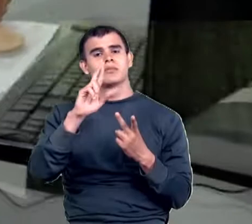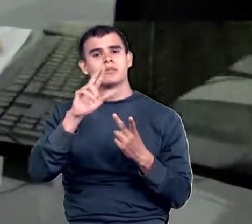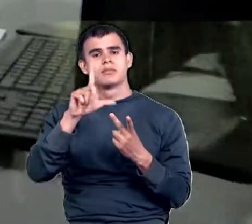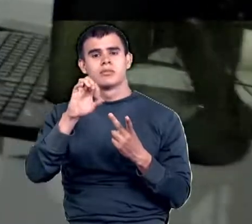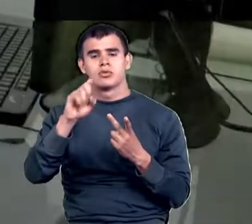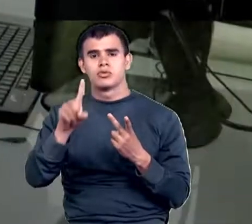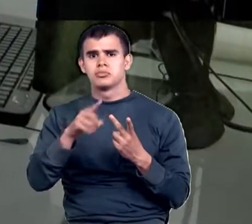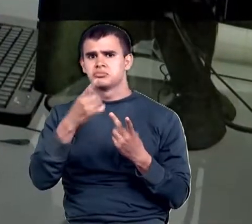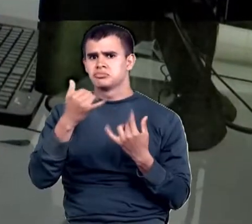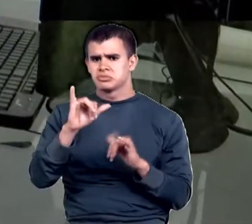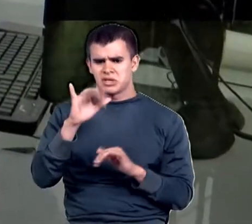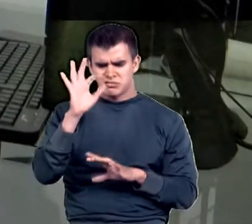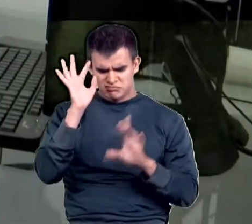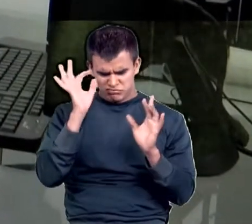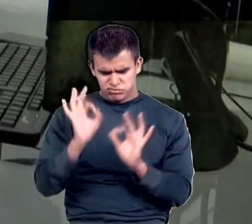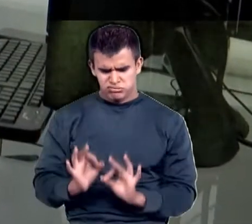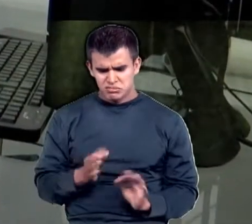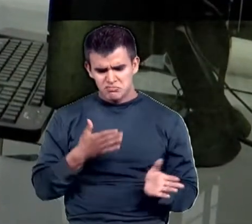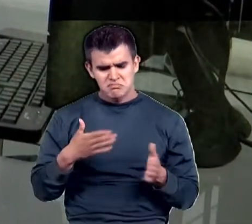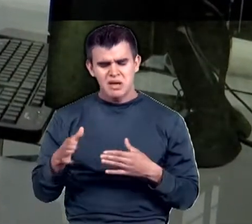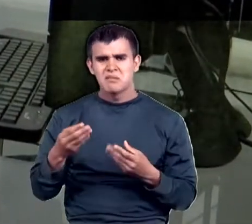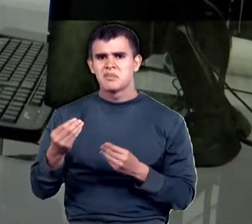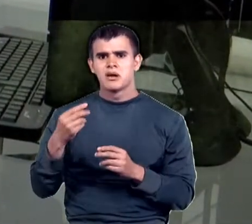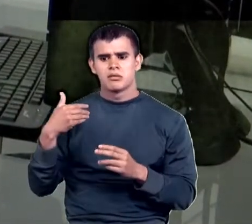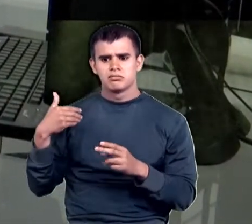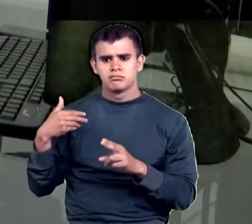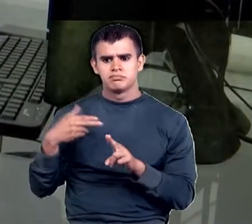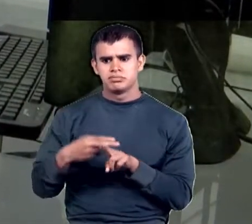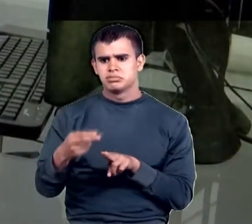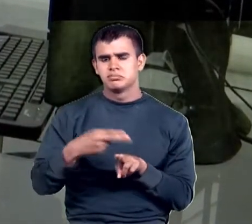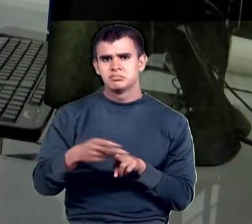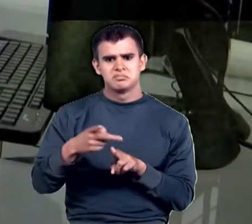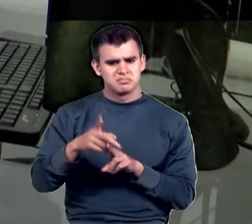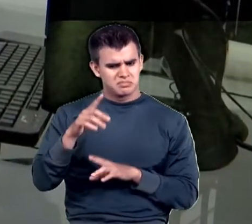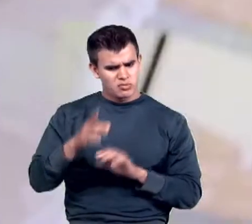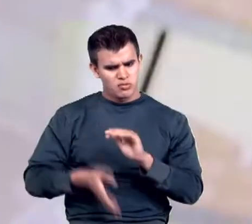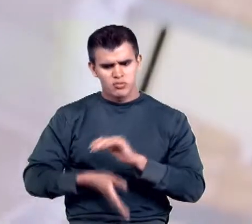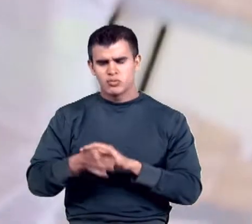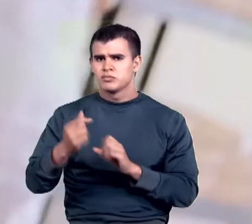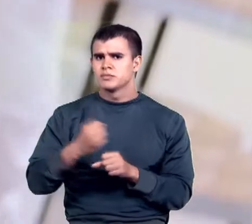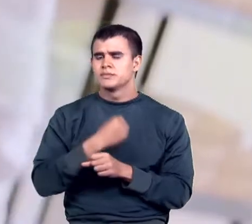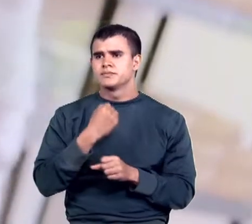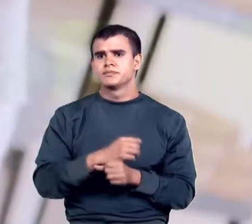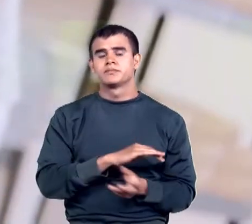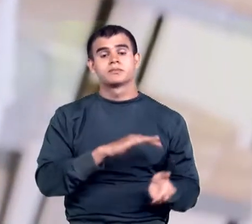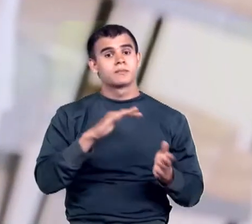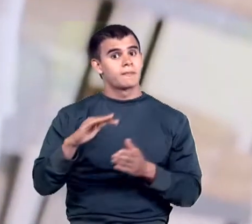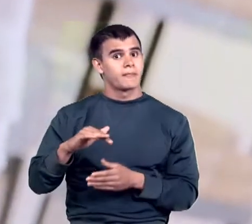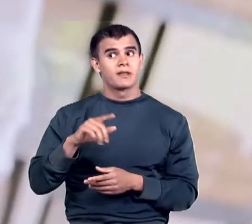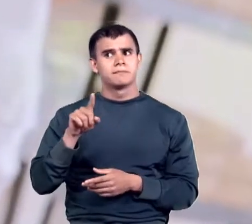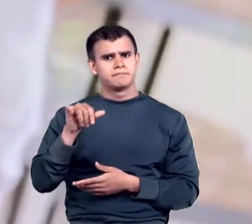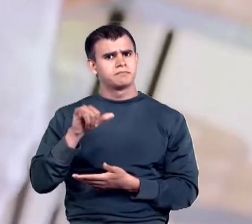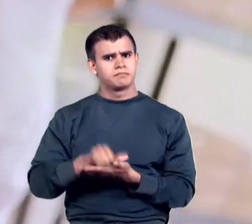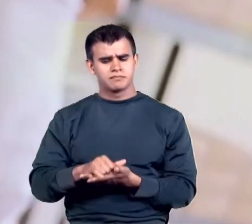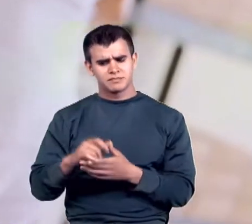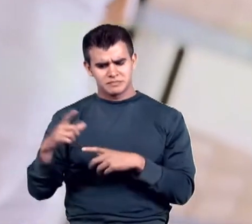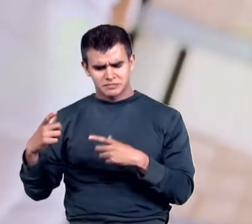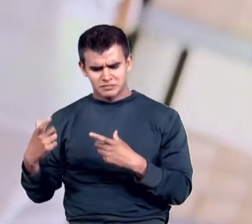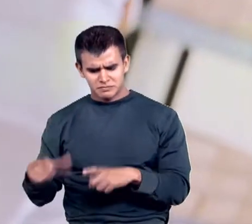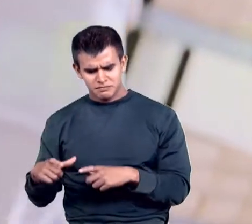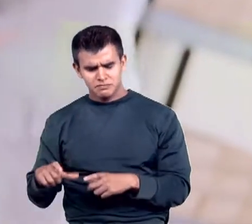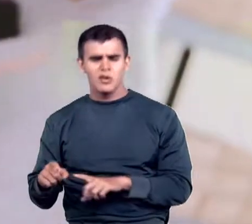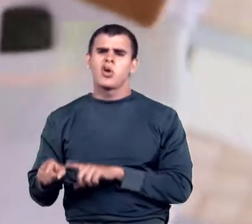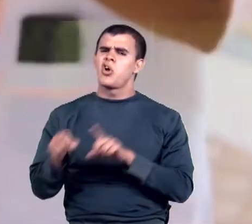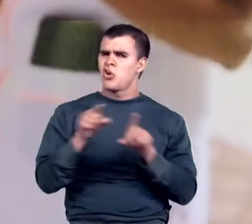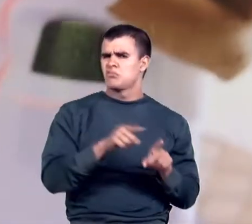de trabajo hasta el 2023 en el que esperan lanzar nuevos proyectos. Aparte de los platos, tenemos unos proyectos muy bonitos que también